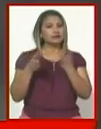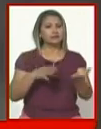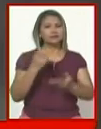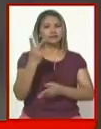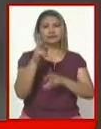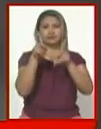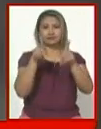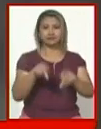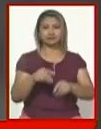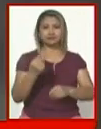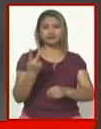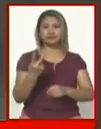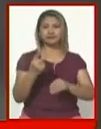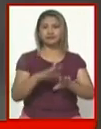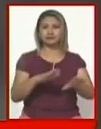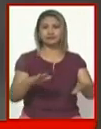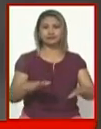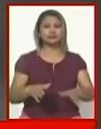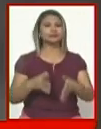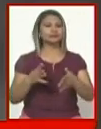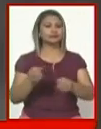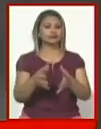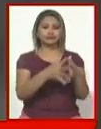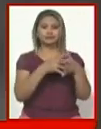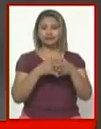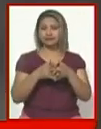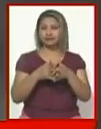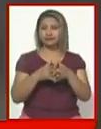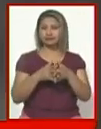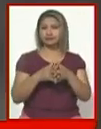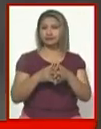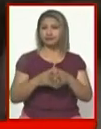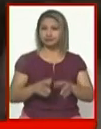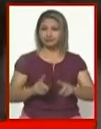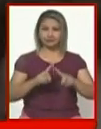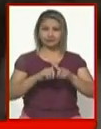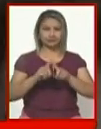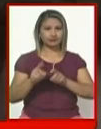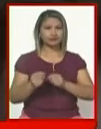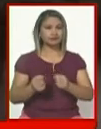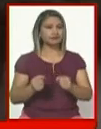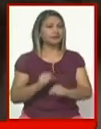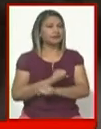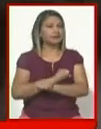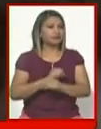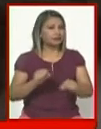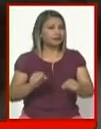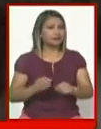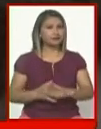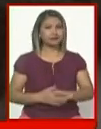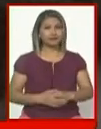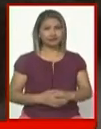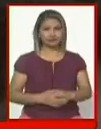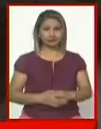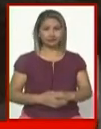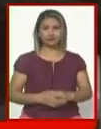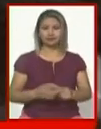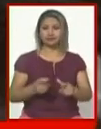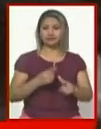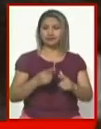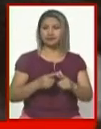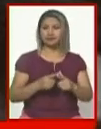dos vidas y dos niños que están en Estados Unidos, pero ha sido un accidente